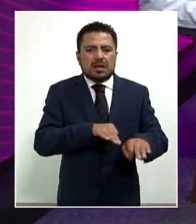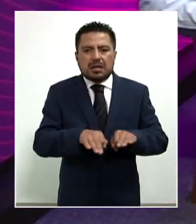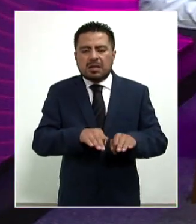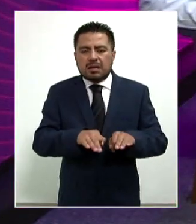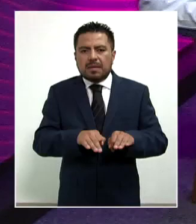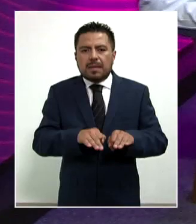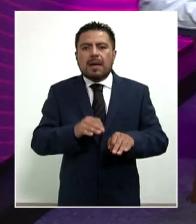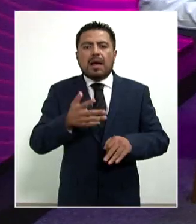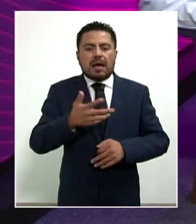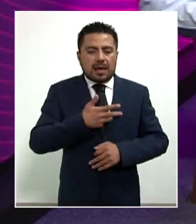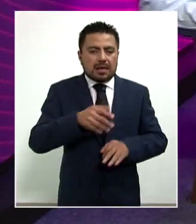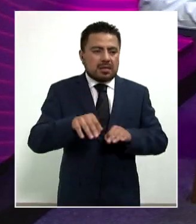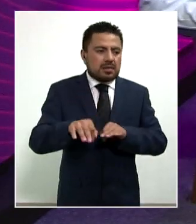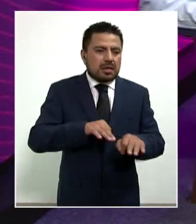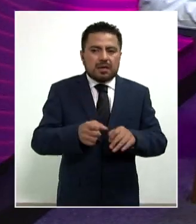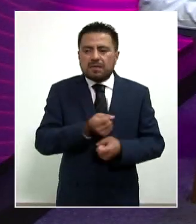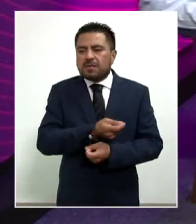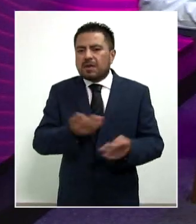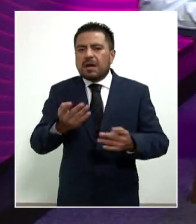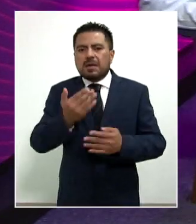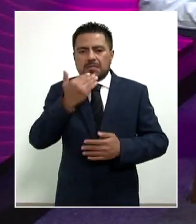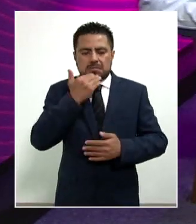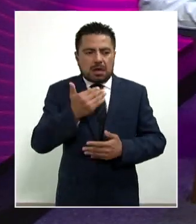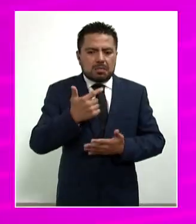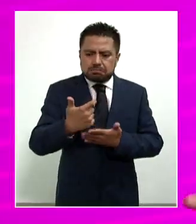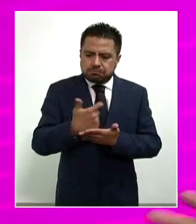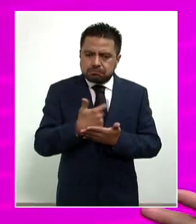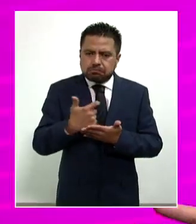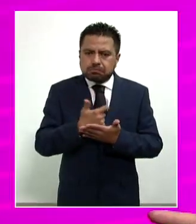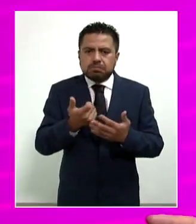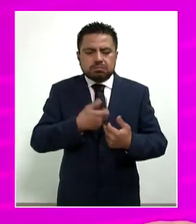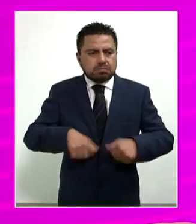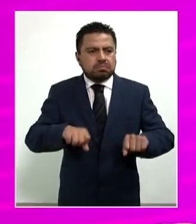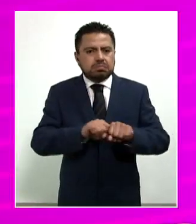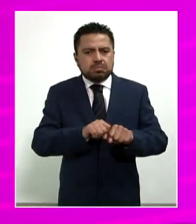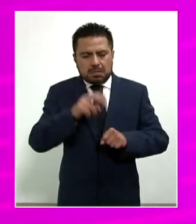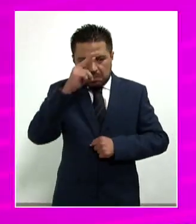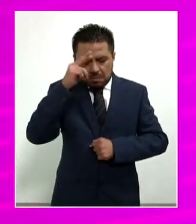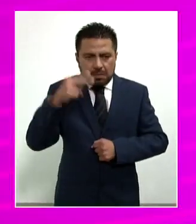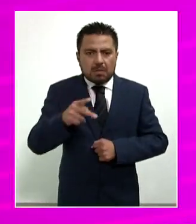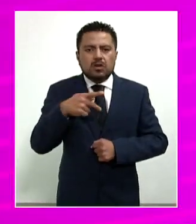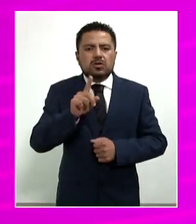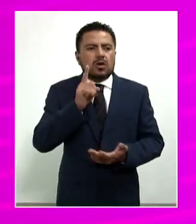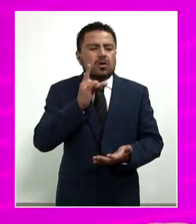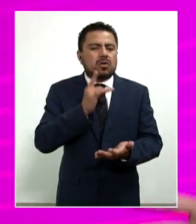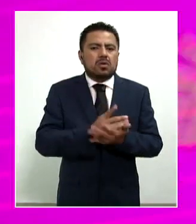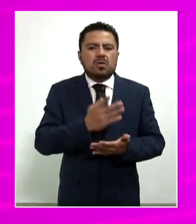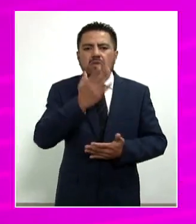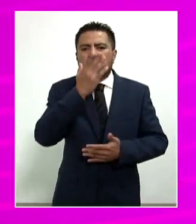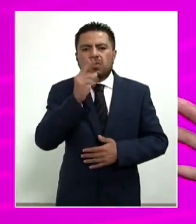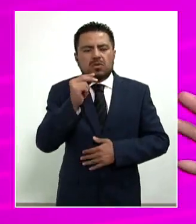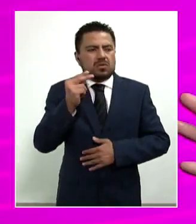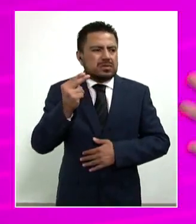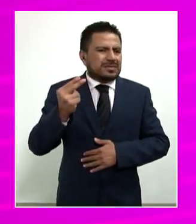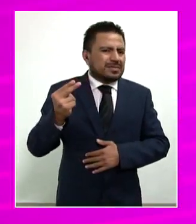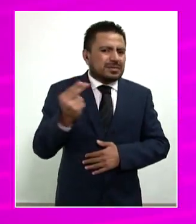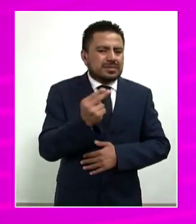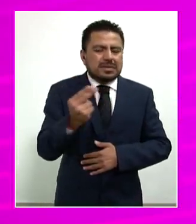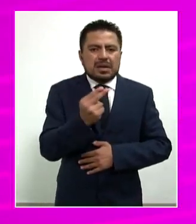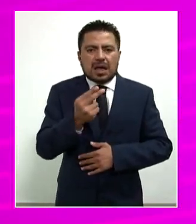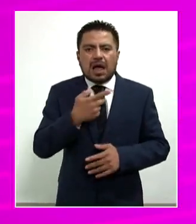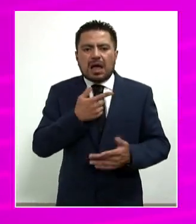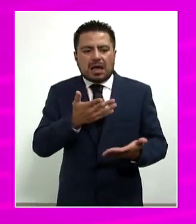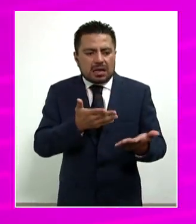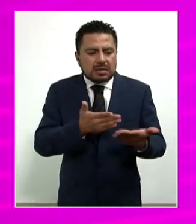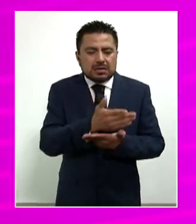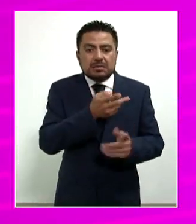porque hay trabajos bien remunerados y con seguridad social en México, solo que no necesariamente tienes